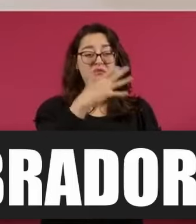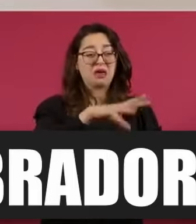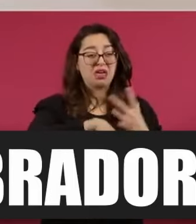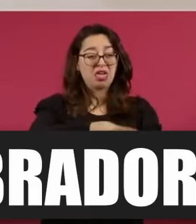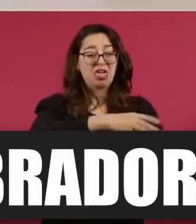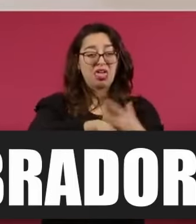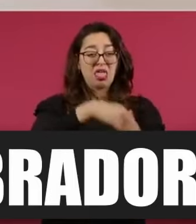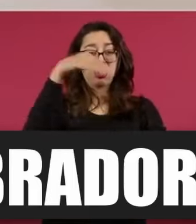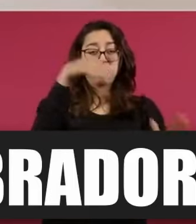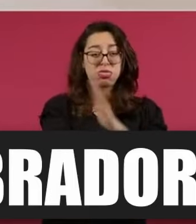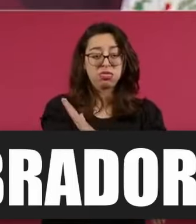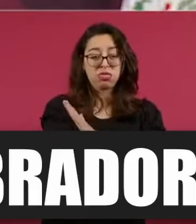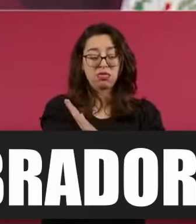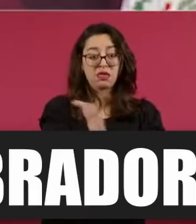Federal,